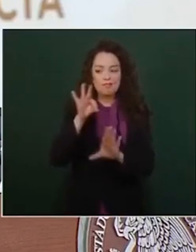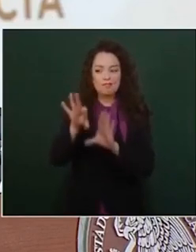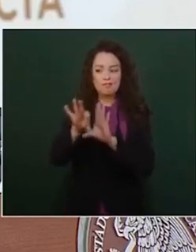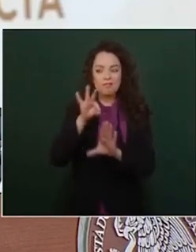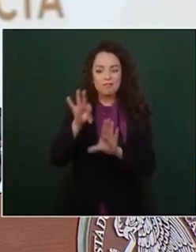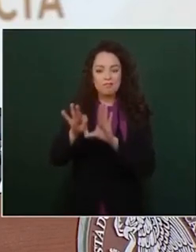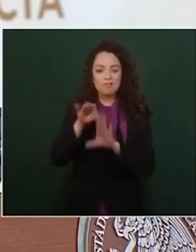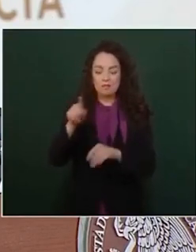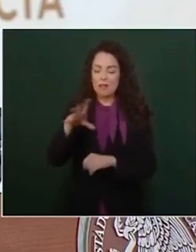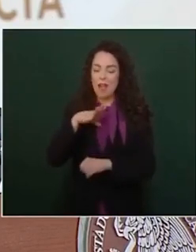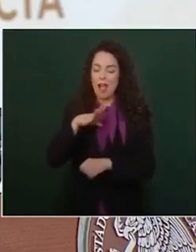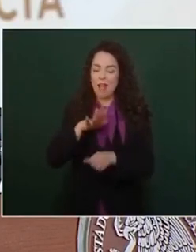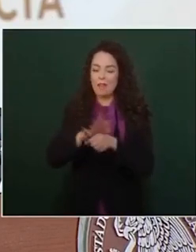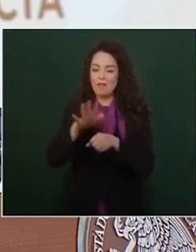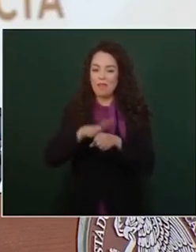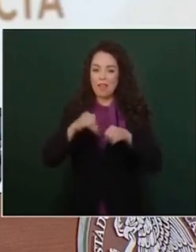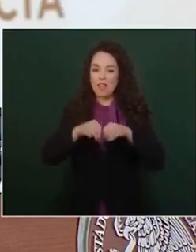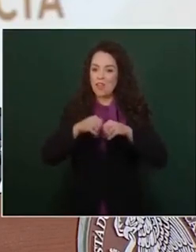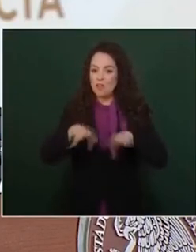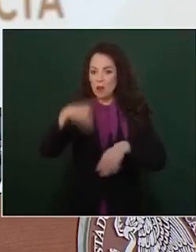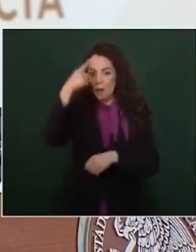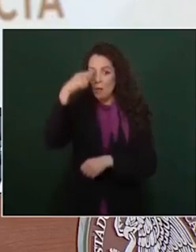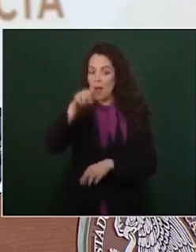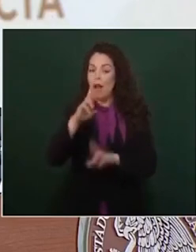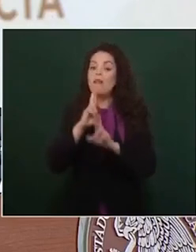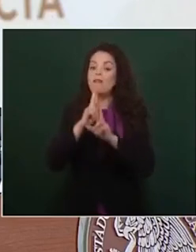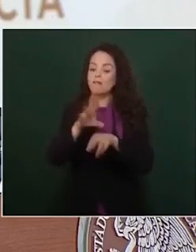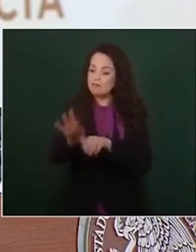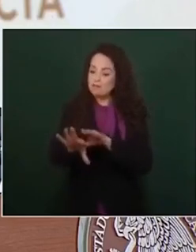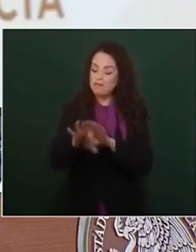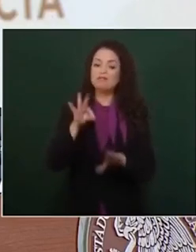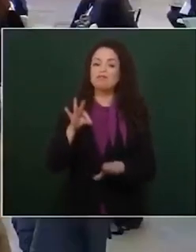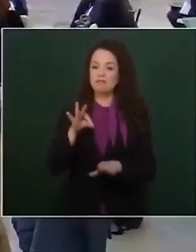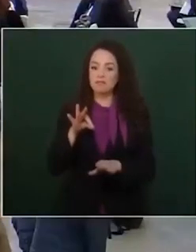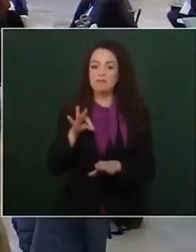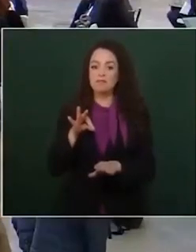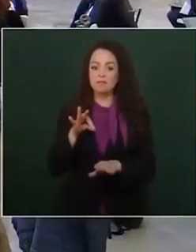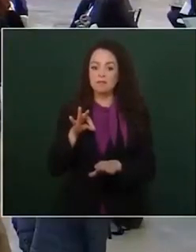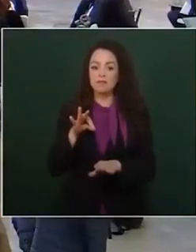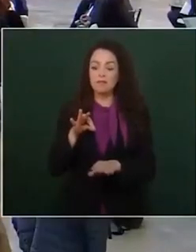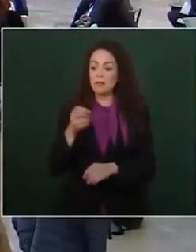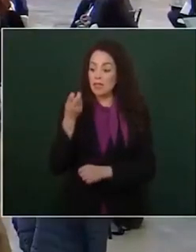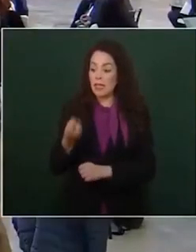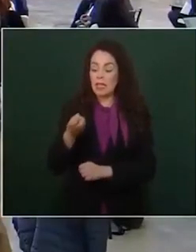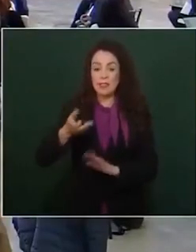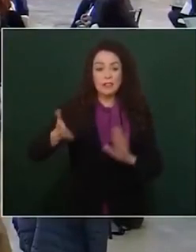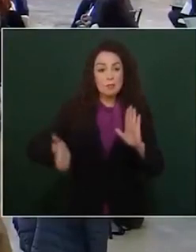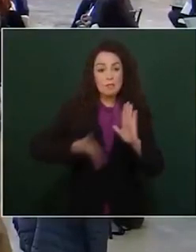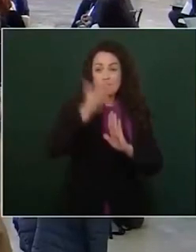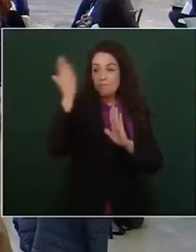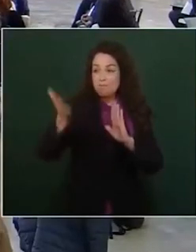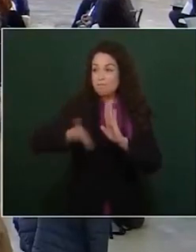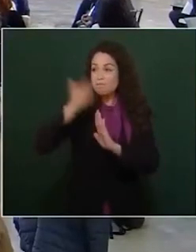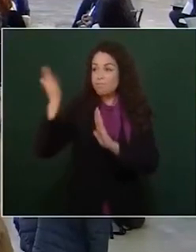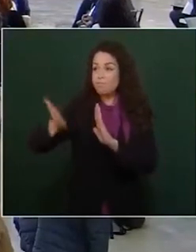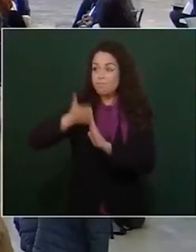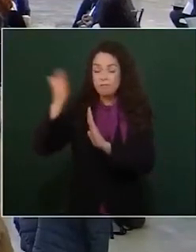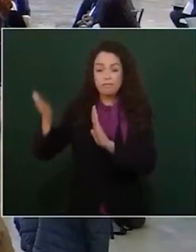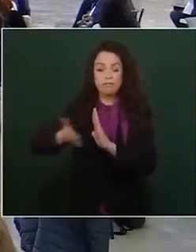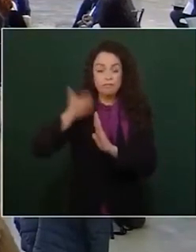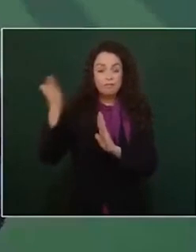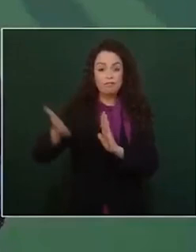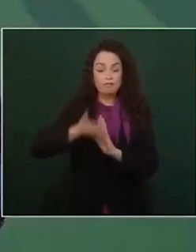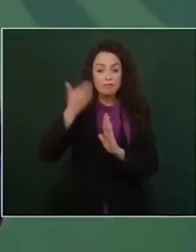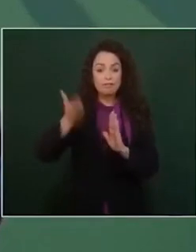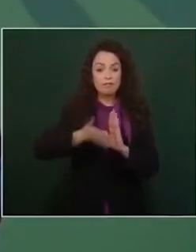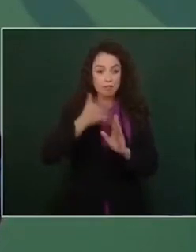Preguntas e interrogantes, porque esta obra se hizo